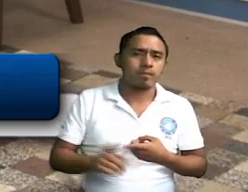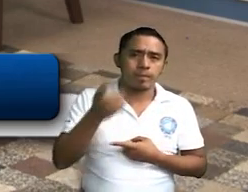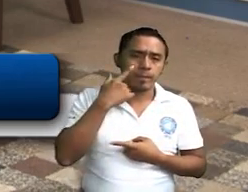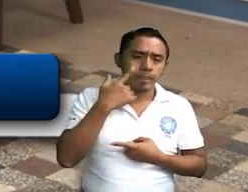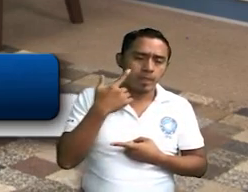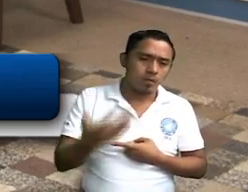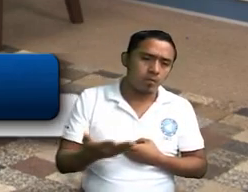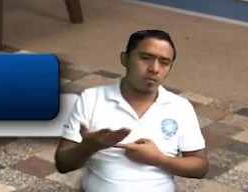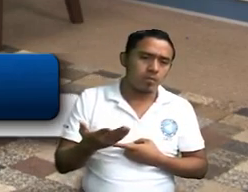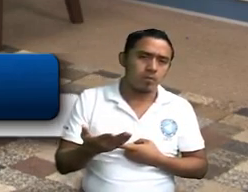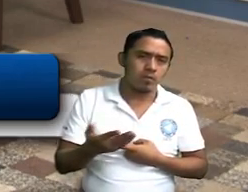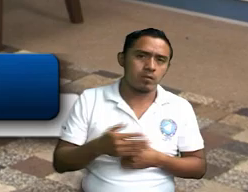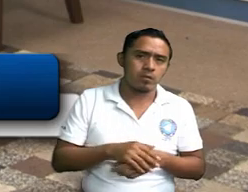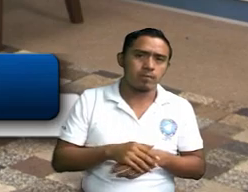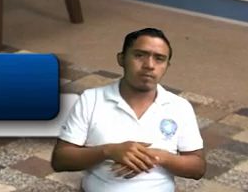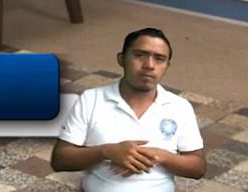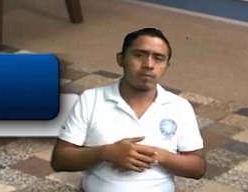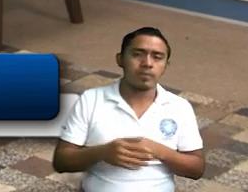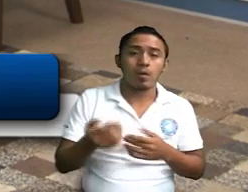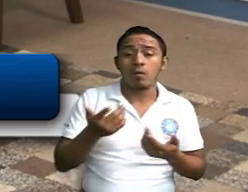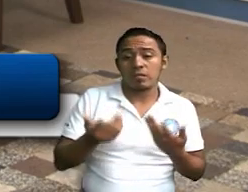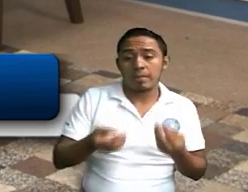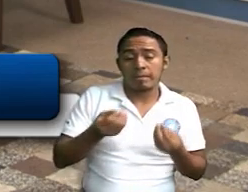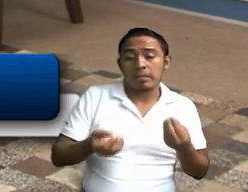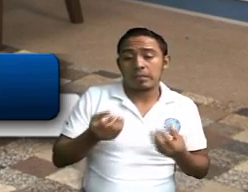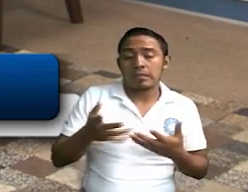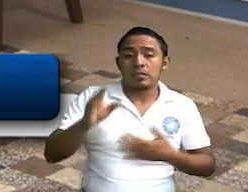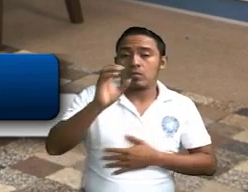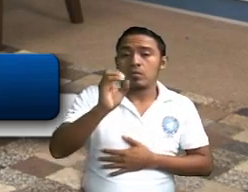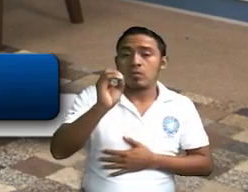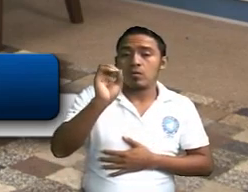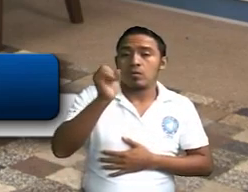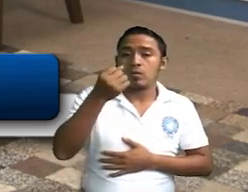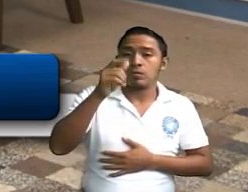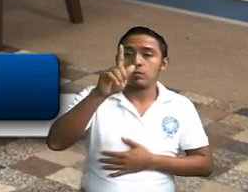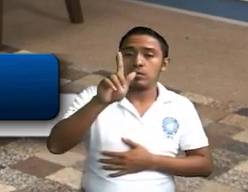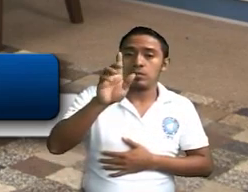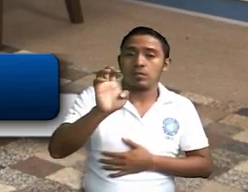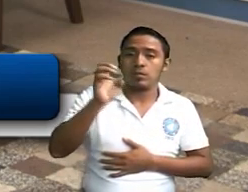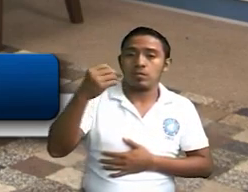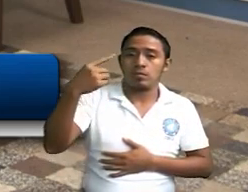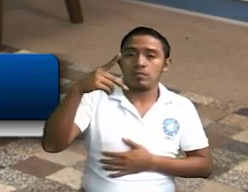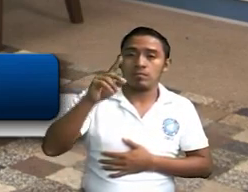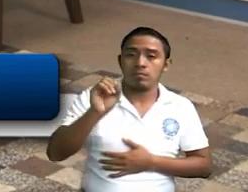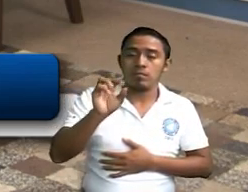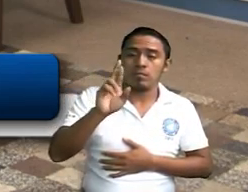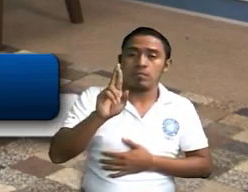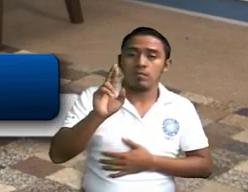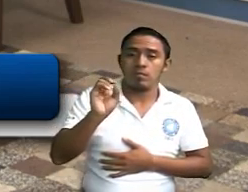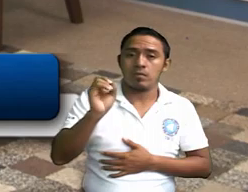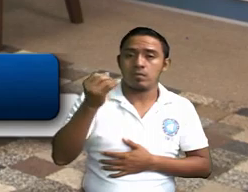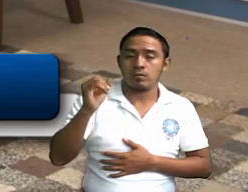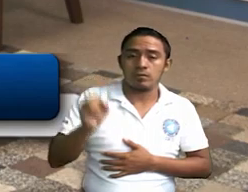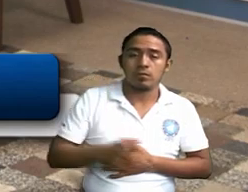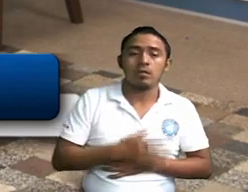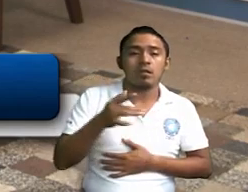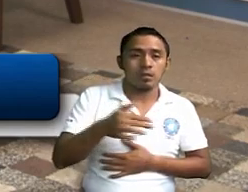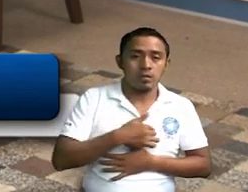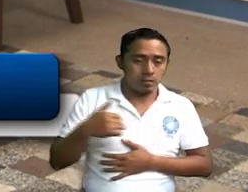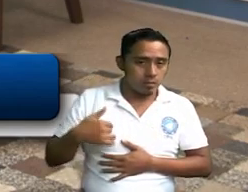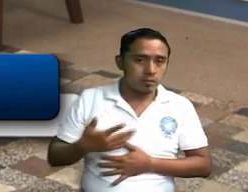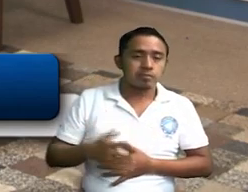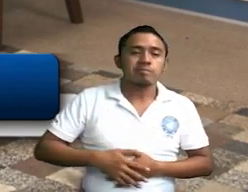grado de osteopenia o de osteoporosis que puede presentar al paciente, y de ahí también tomar decisiones para el tratamiento de este. Ahora, una